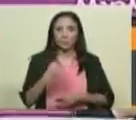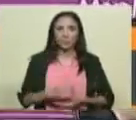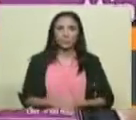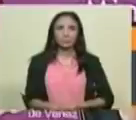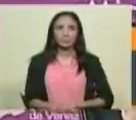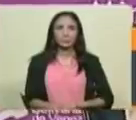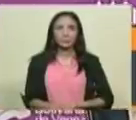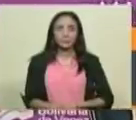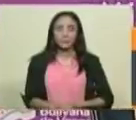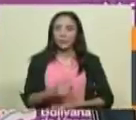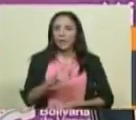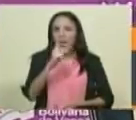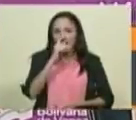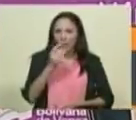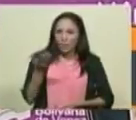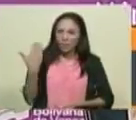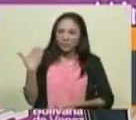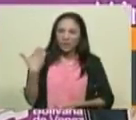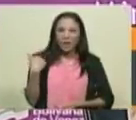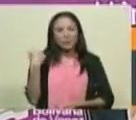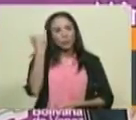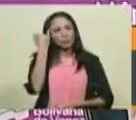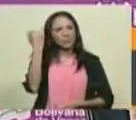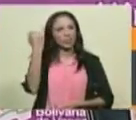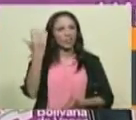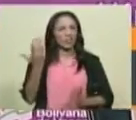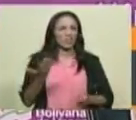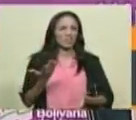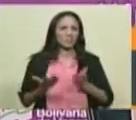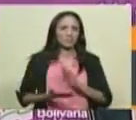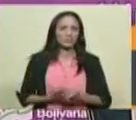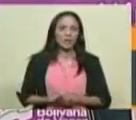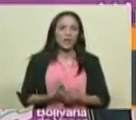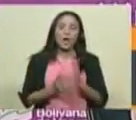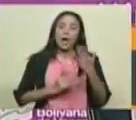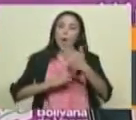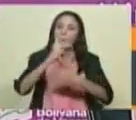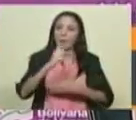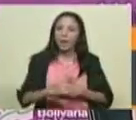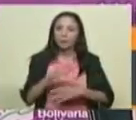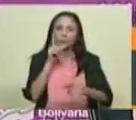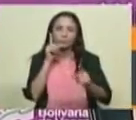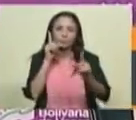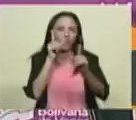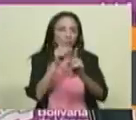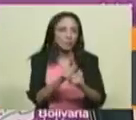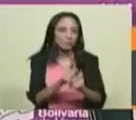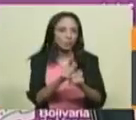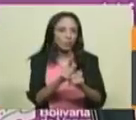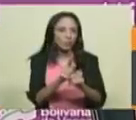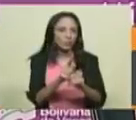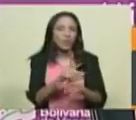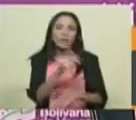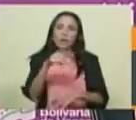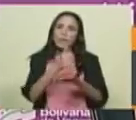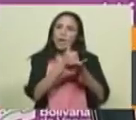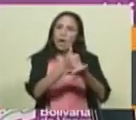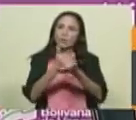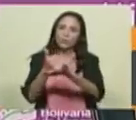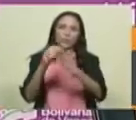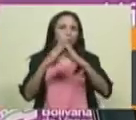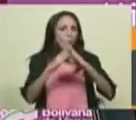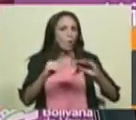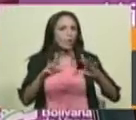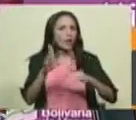yo el año pasado creé el plan de atención a las mujeres jefas de